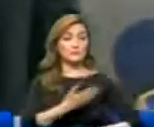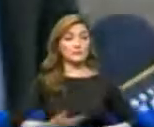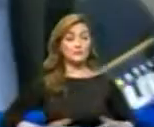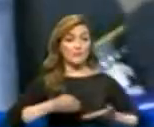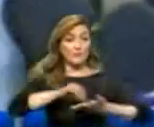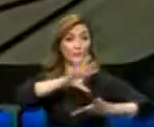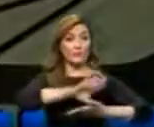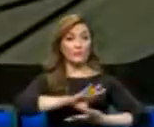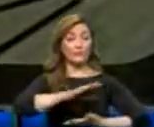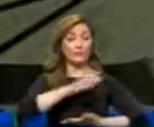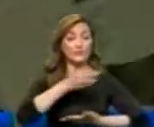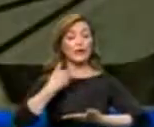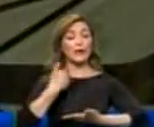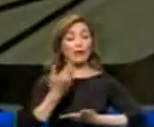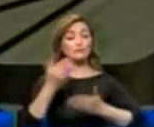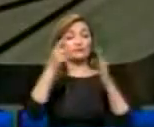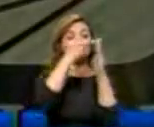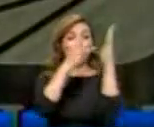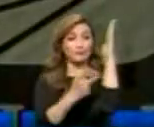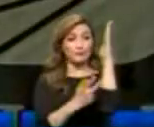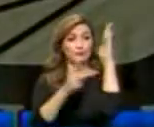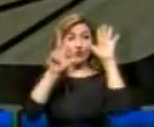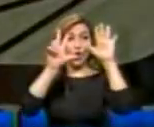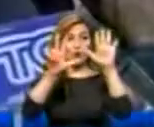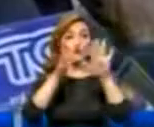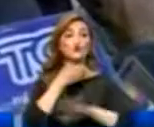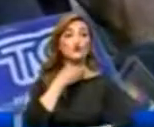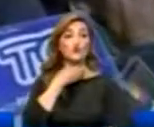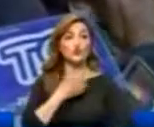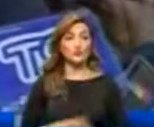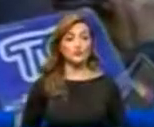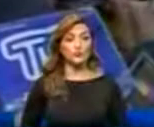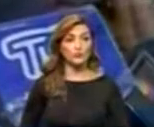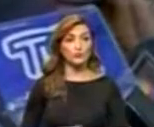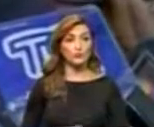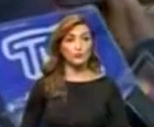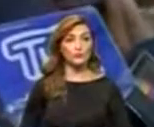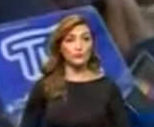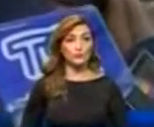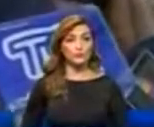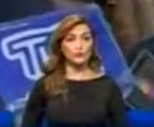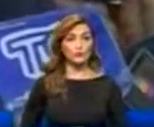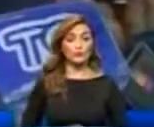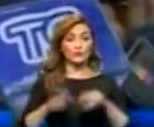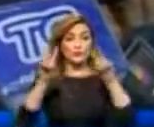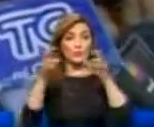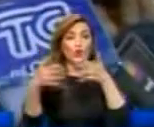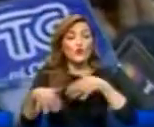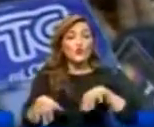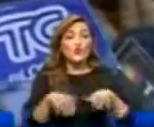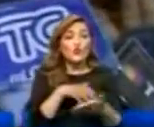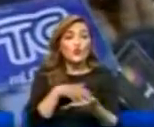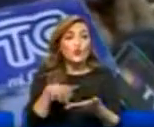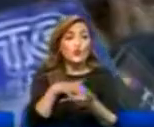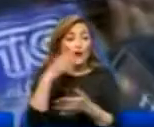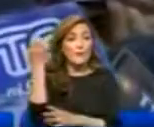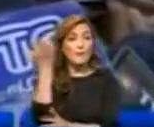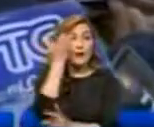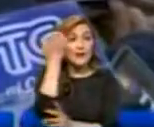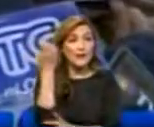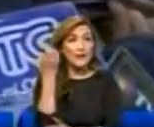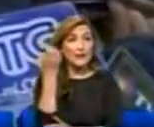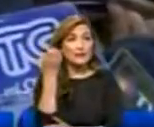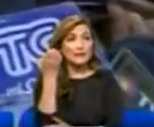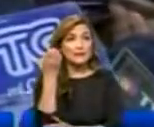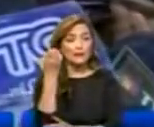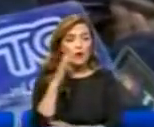Litardo, lo puso en el orden del día de este 8 de agosto. Básicamente en los dos casos que había algún tipo de dudas, en el caso de la emergencia obstétrica y en el